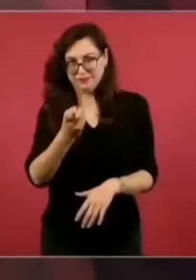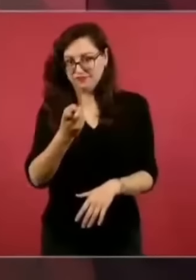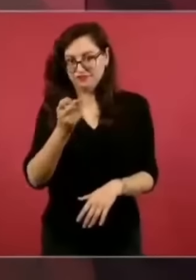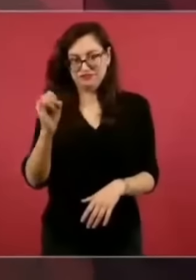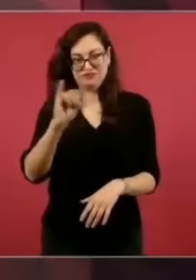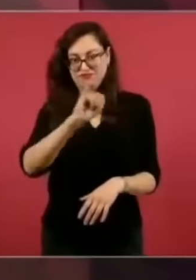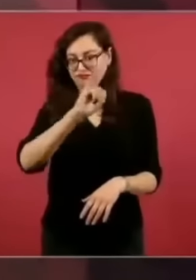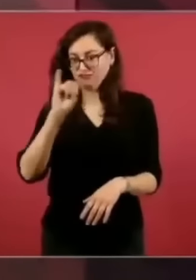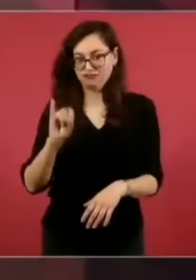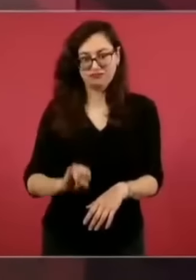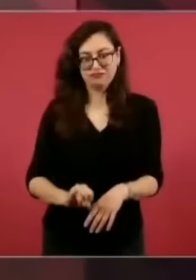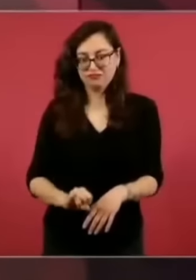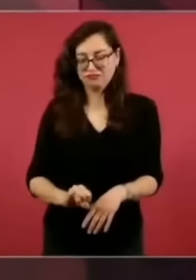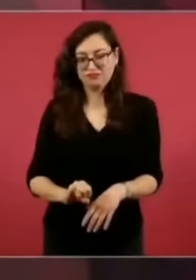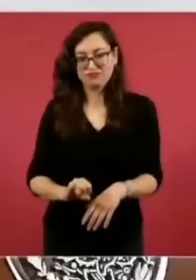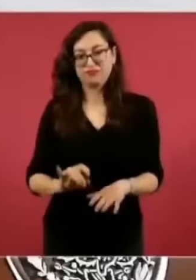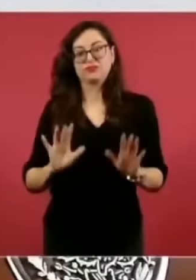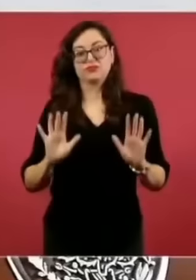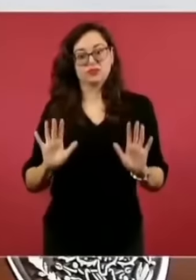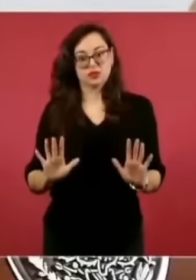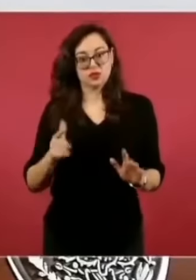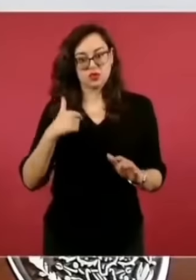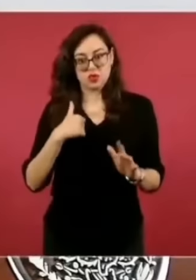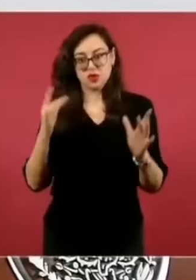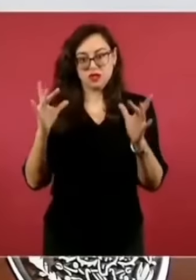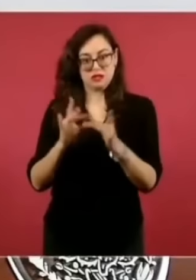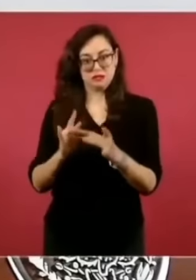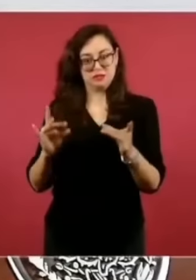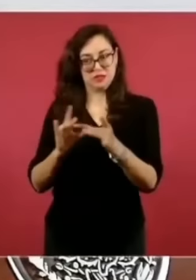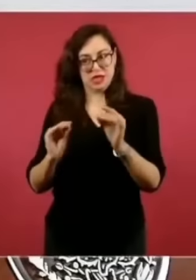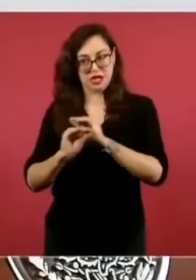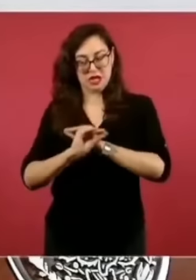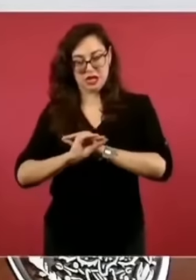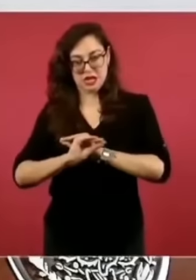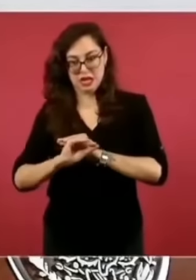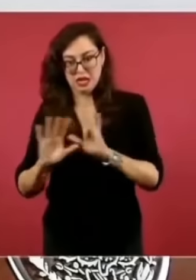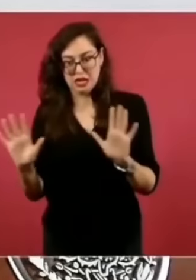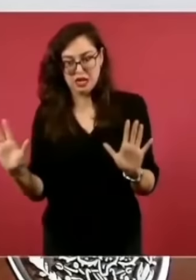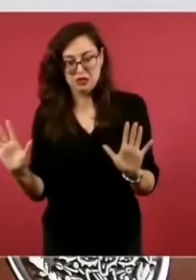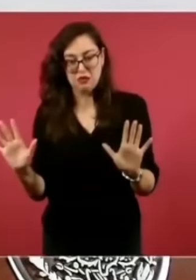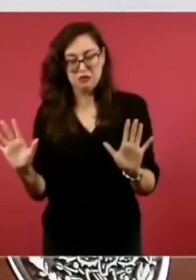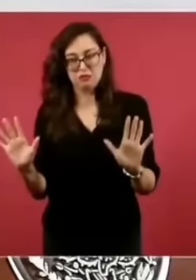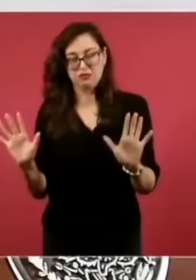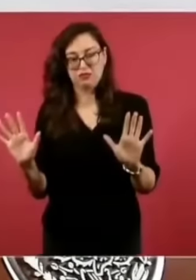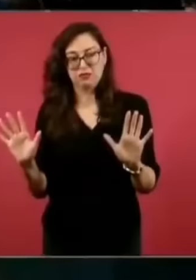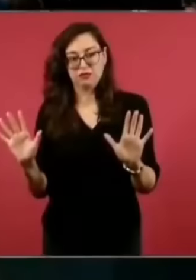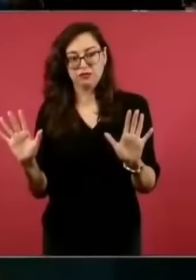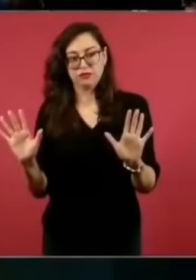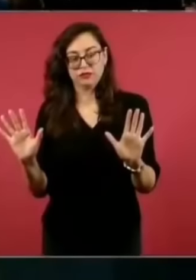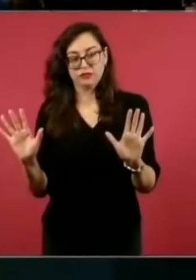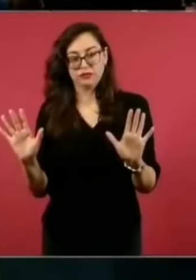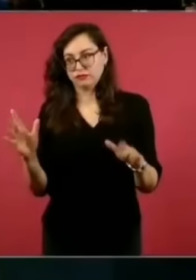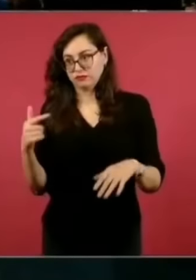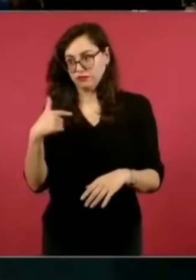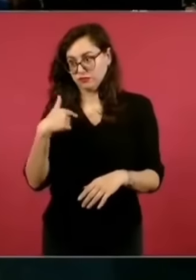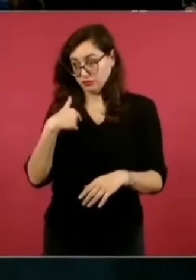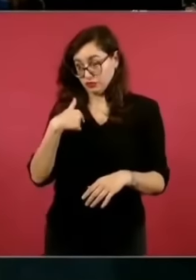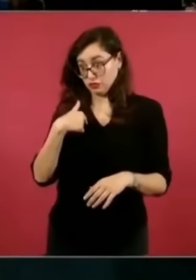Entonces le quiero nada más aclarar así que de